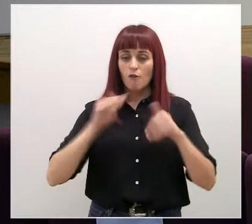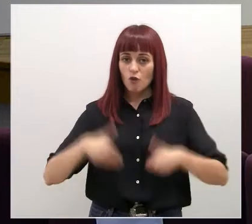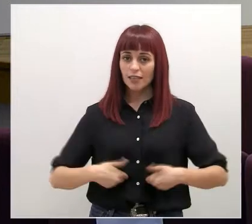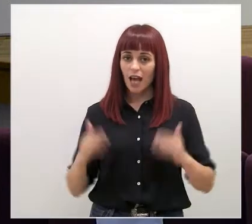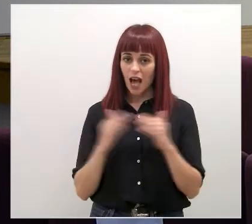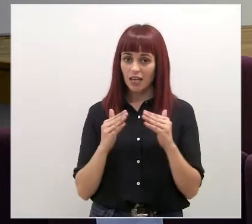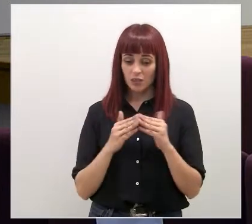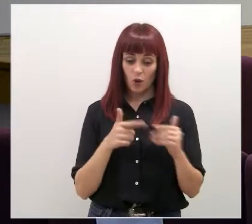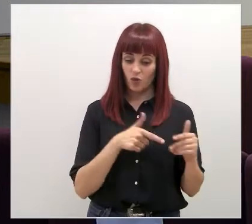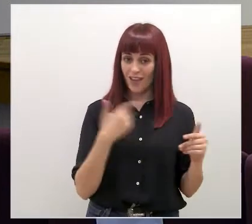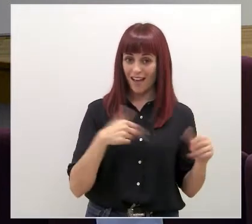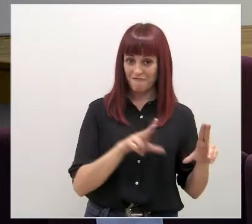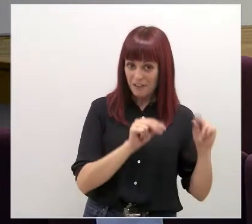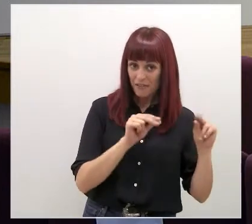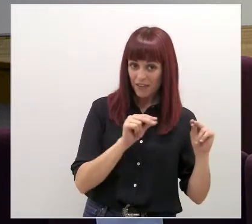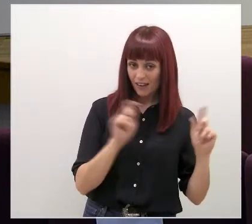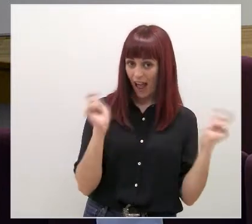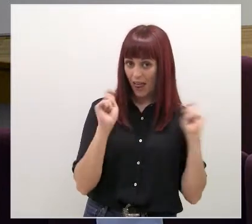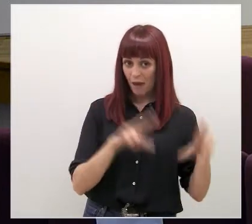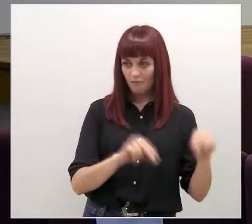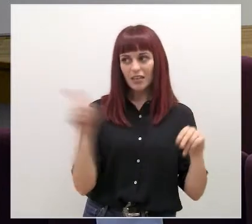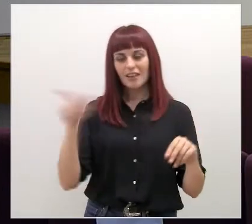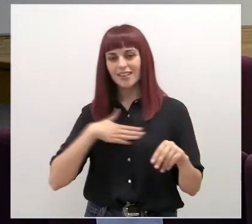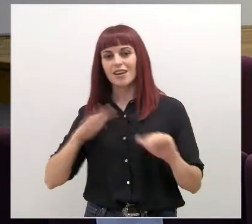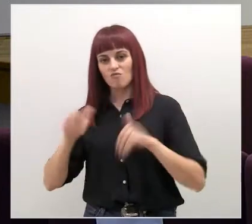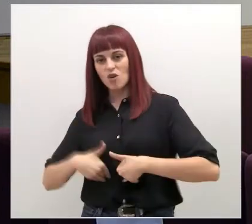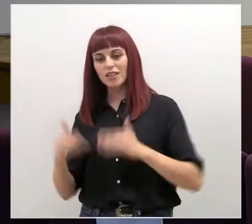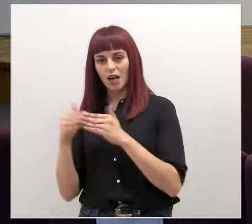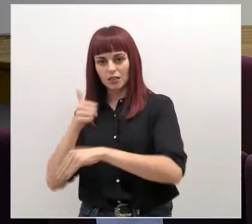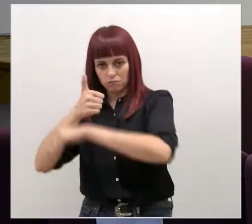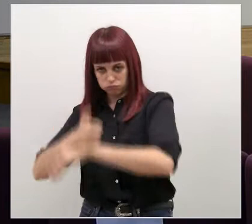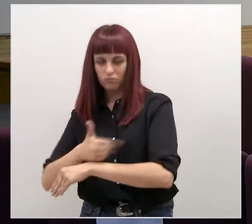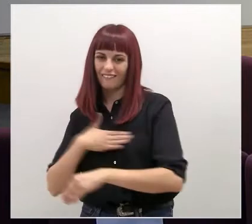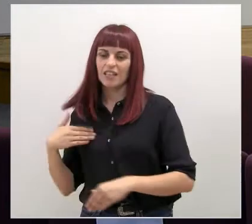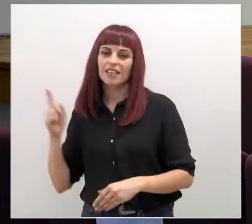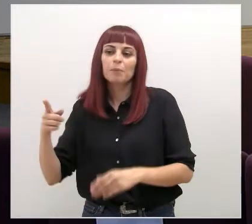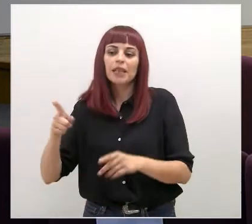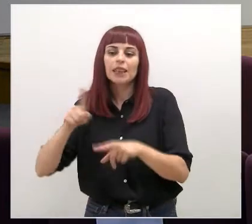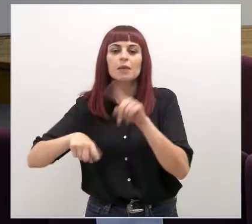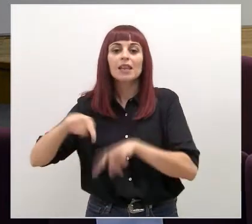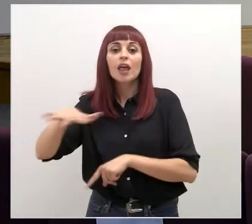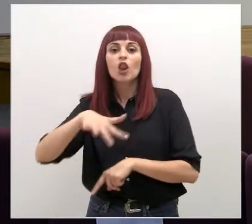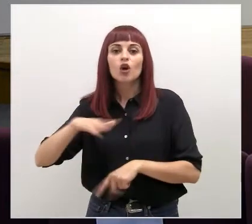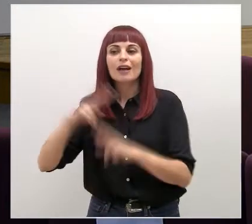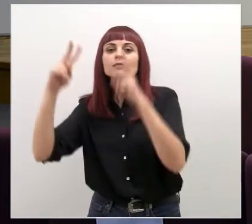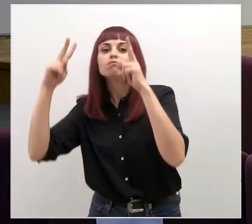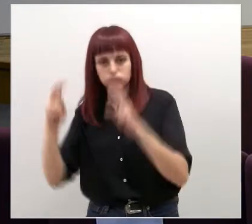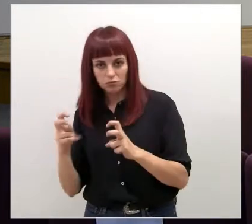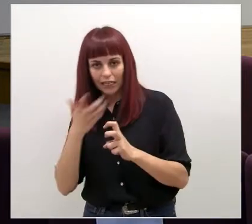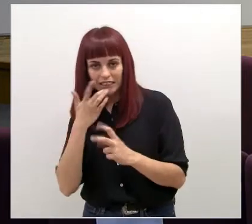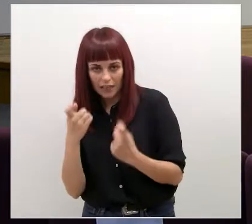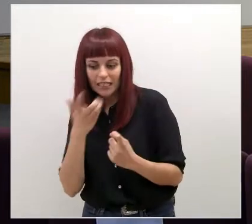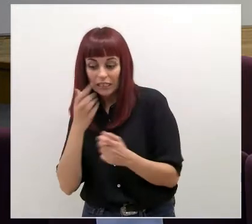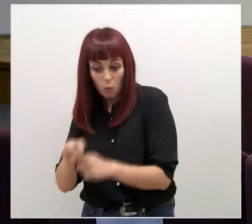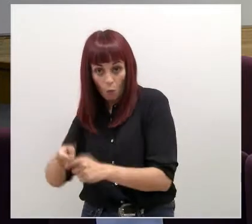cuando decaiga el estado de alarma y que también les permitiría decretar confinamientos selectivos en caso de que fuese necesario si se